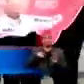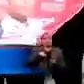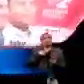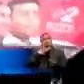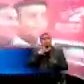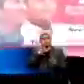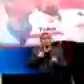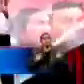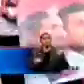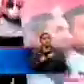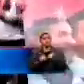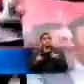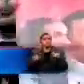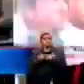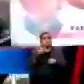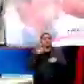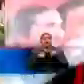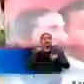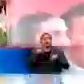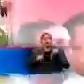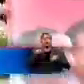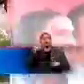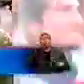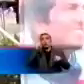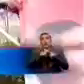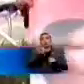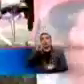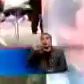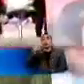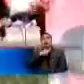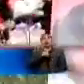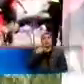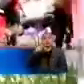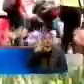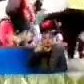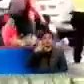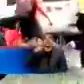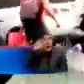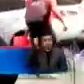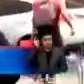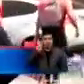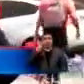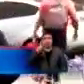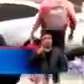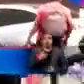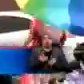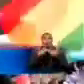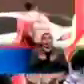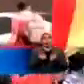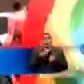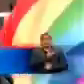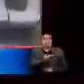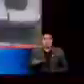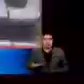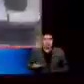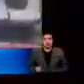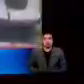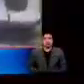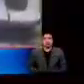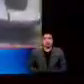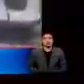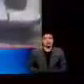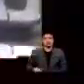unidos, aún después de las discrepancias que hubo entre Leonidas Issa y Yacu Pérez, cuando los dos buscaban ser candidatos a la presidencia de la República.